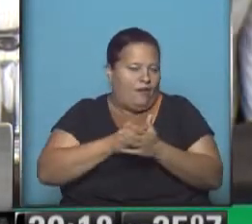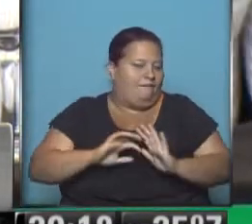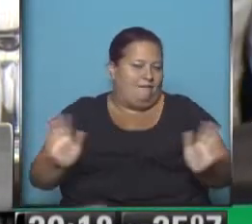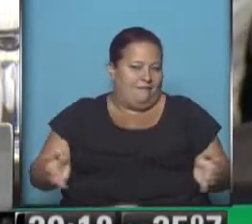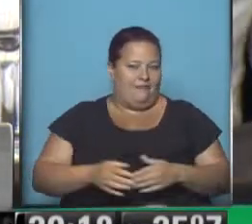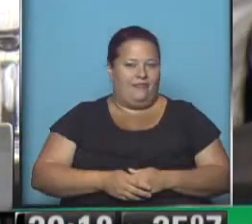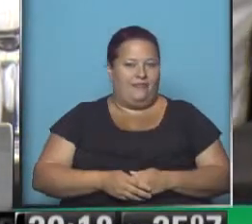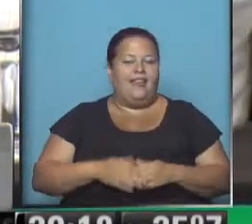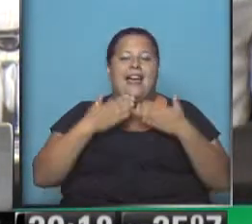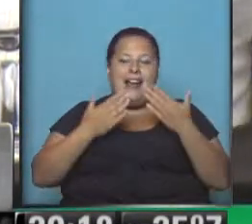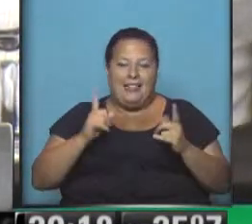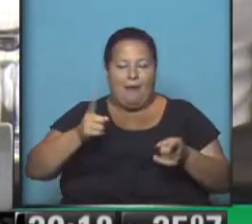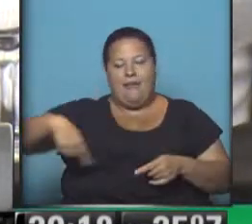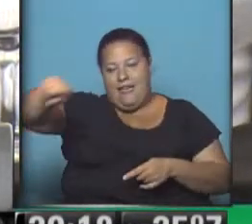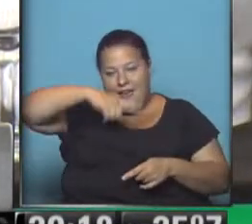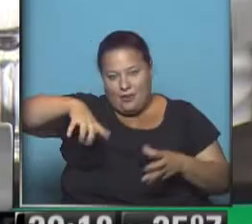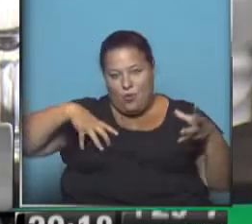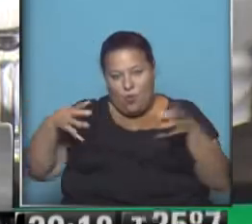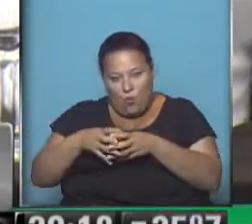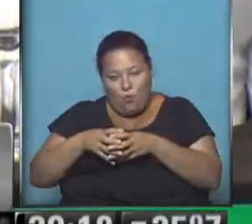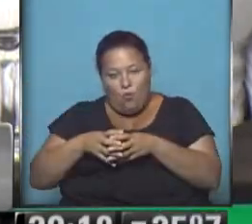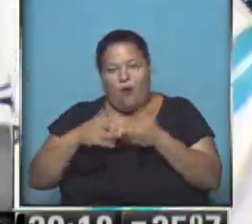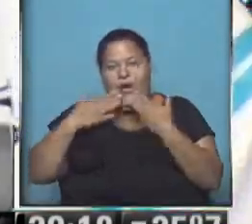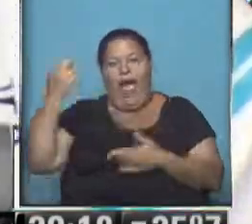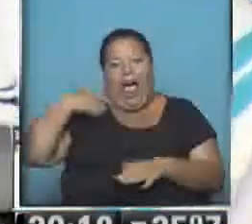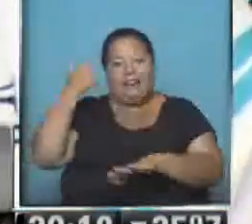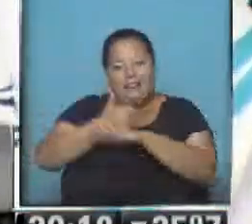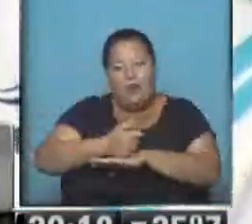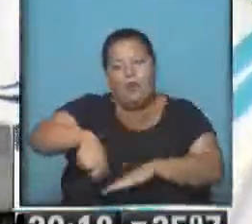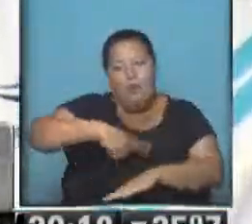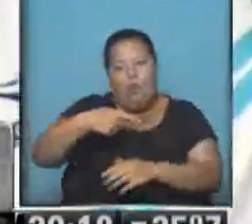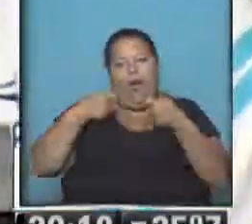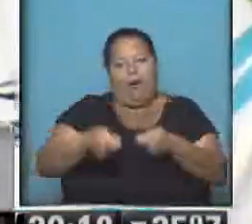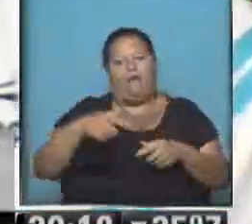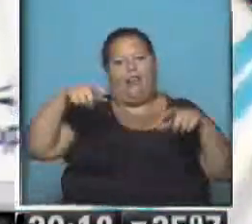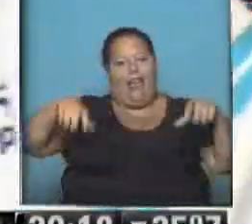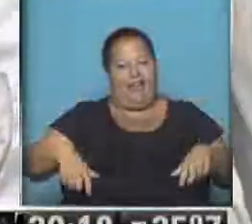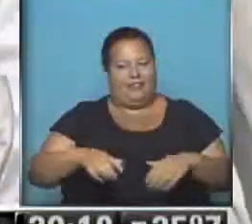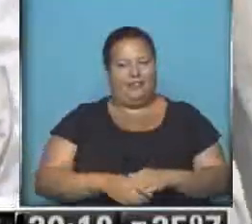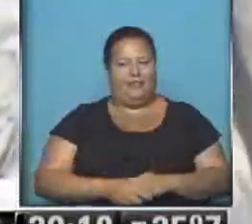nada, y también agradezco a ellos que ayer estuvieron mucho tiempo conmigo en la cancha.